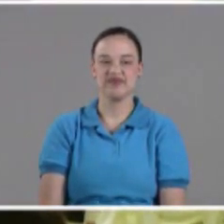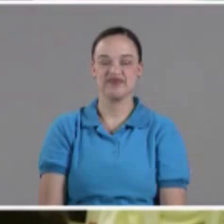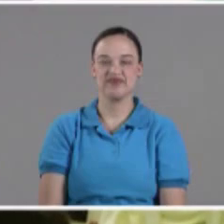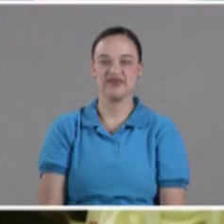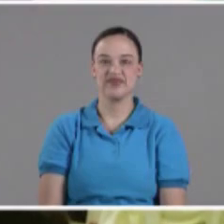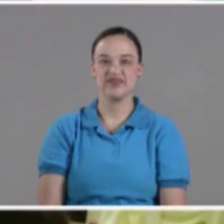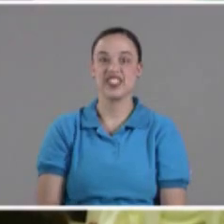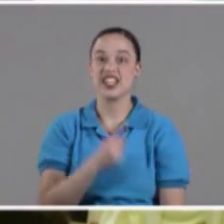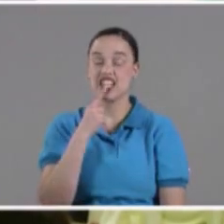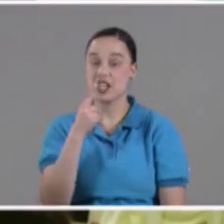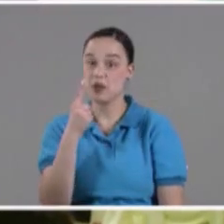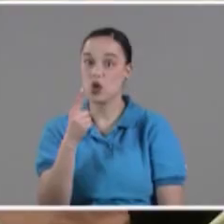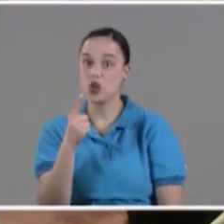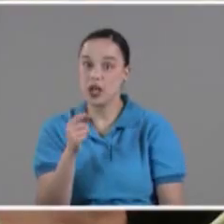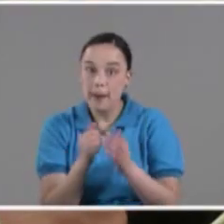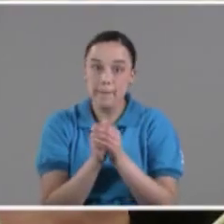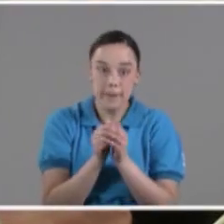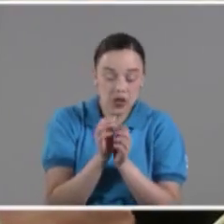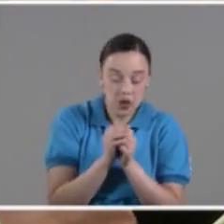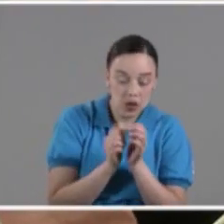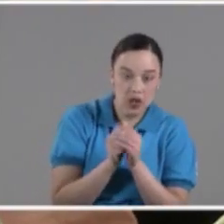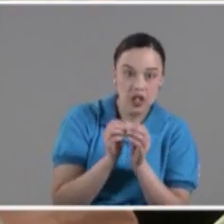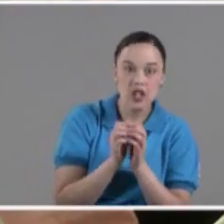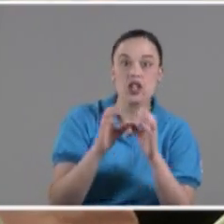dígame una preocupación del mundo